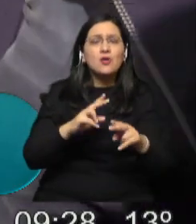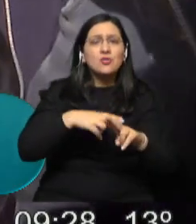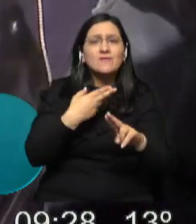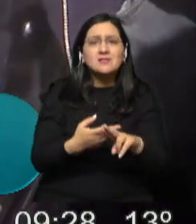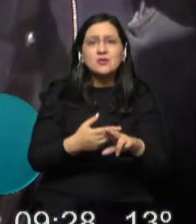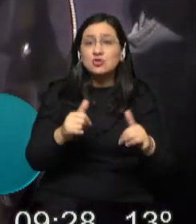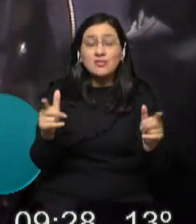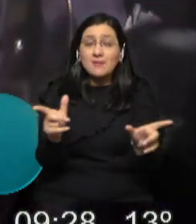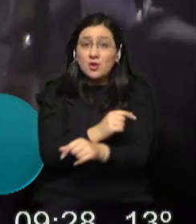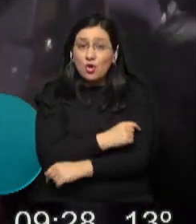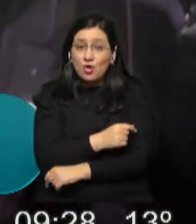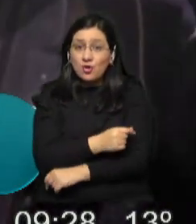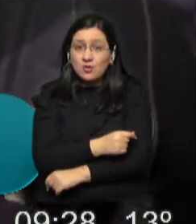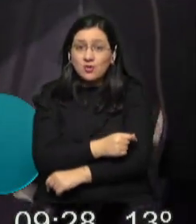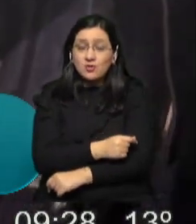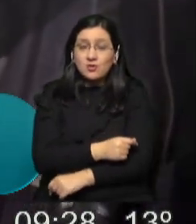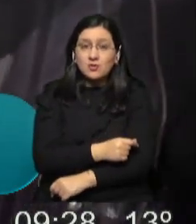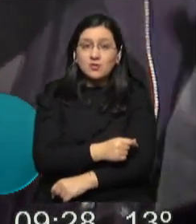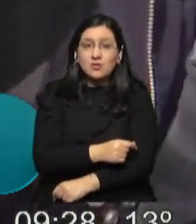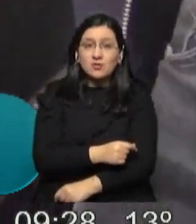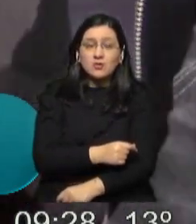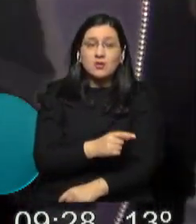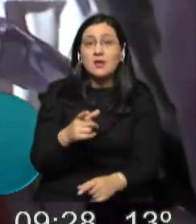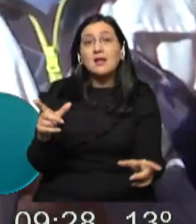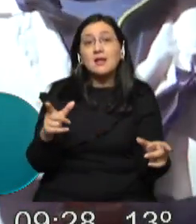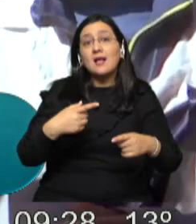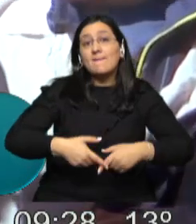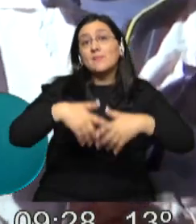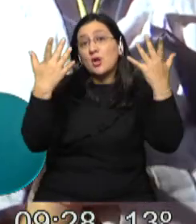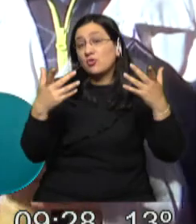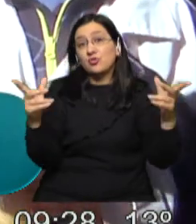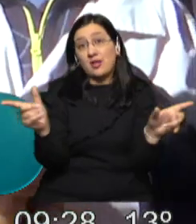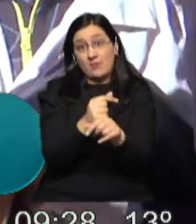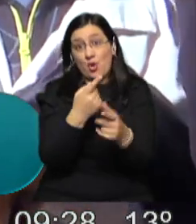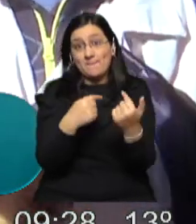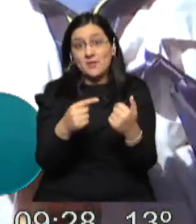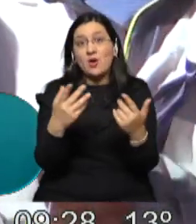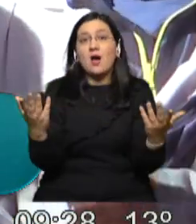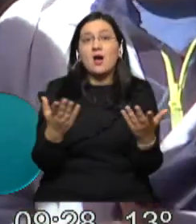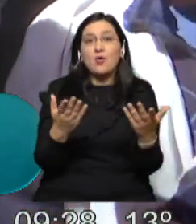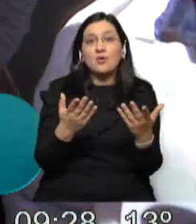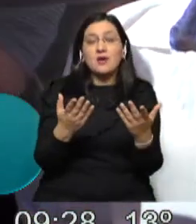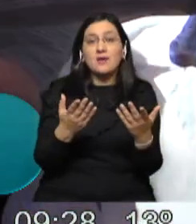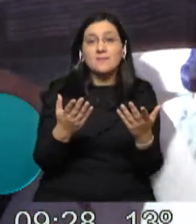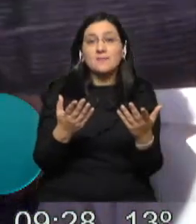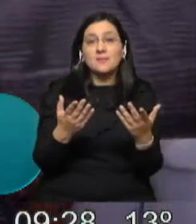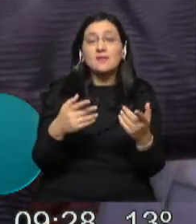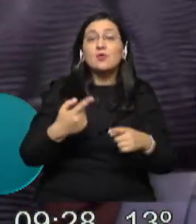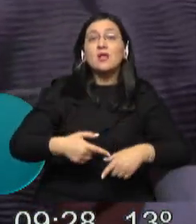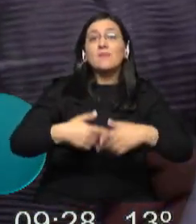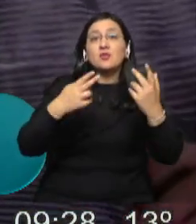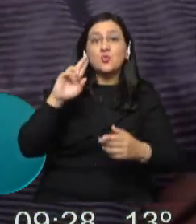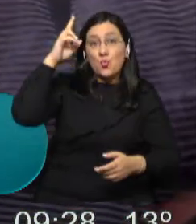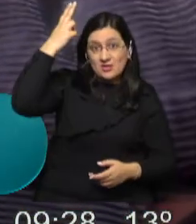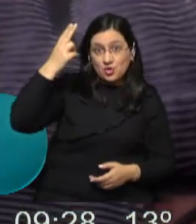ya terminó todo el campeonato? Campeonato terminó, pero ahora estamos con el campeonato